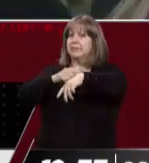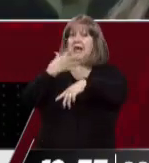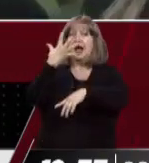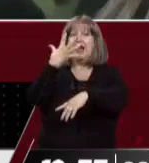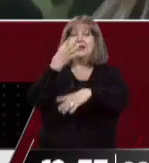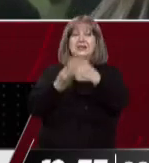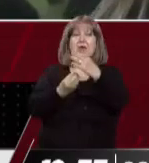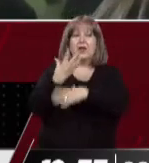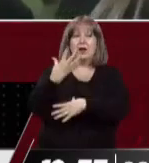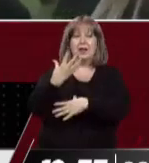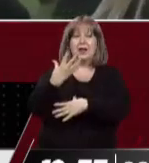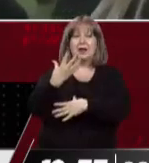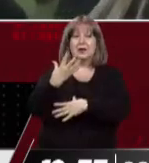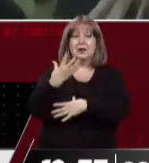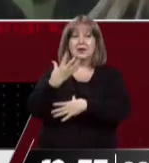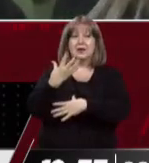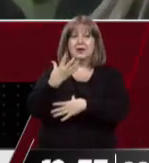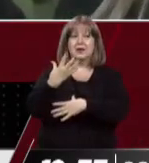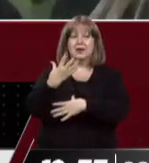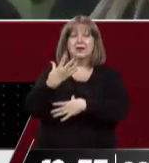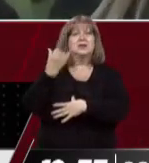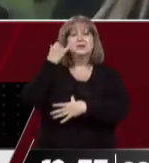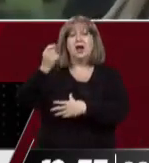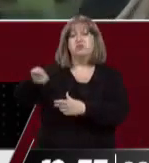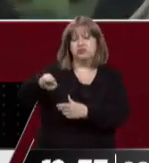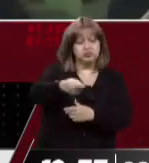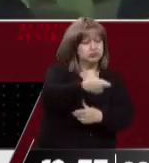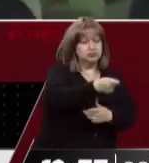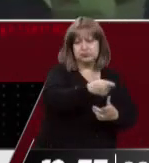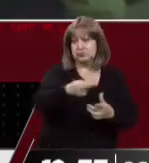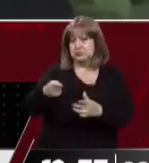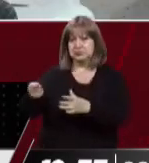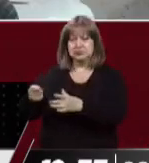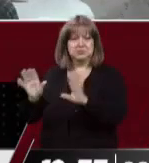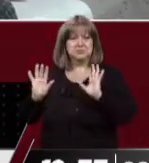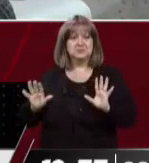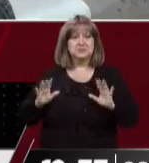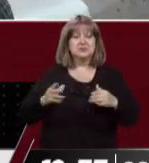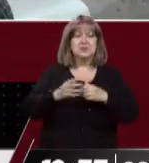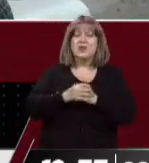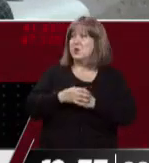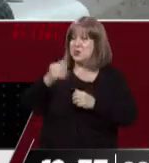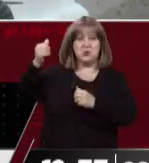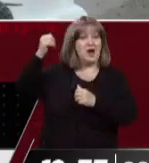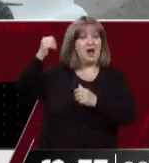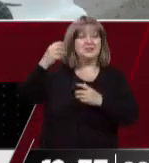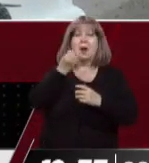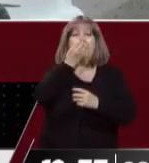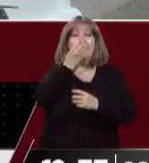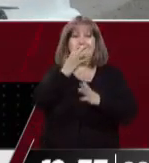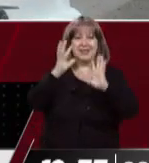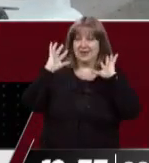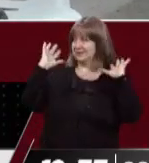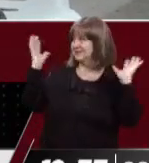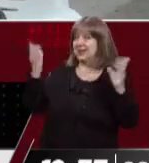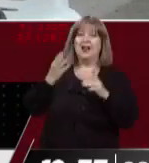Ahora, este tiempo, más temprano me levanto, ya barro, riego, todo eso. Bueno, todas las plantas que ven atrás, porque su pasión es